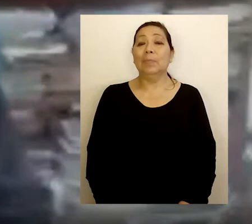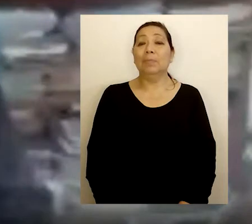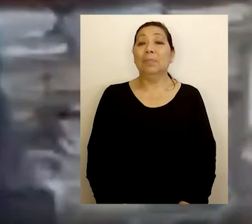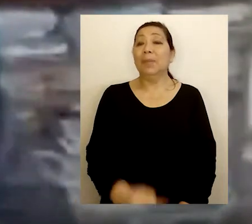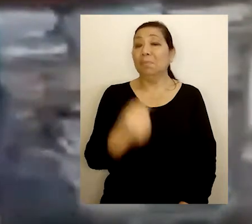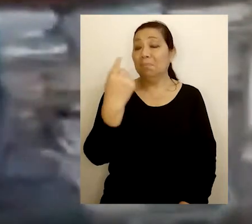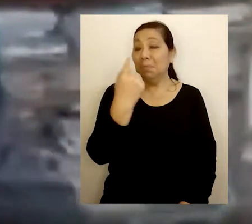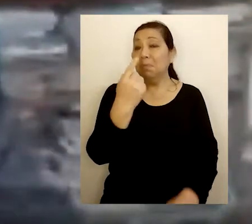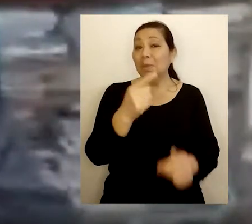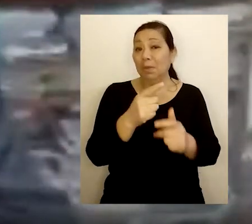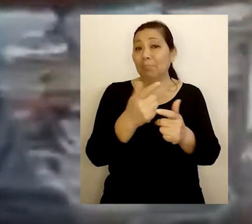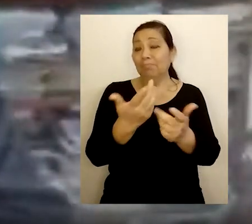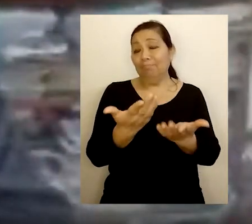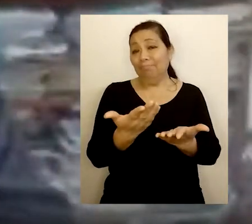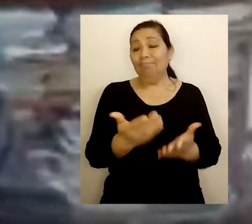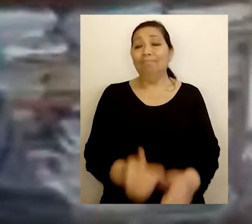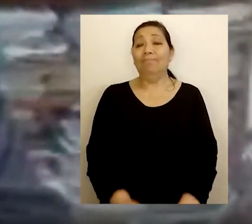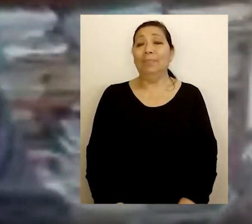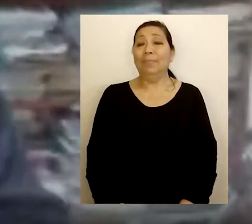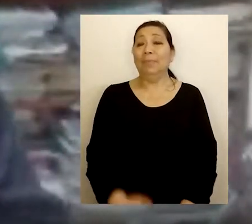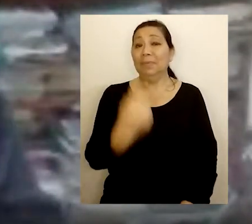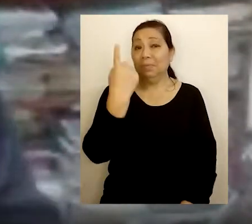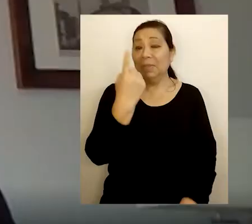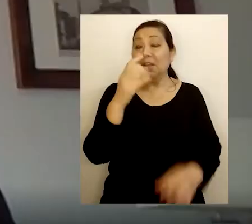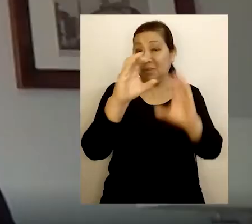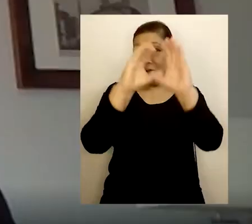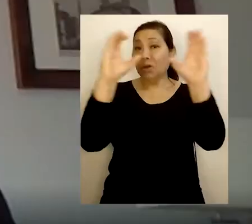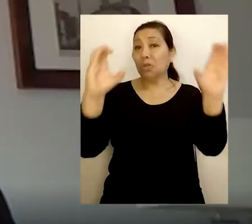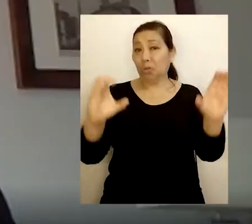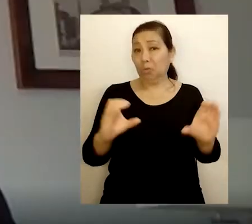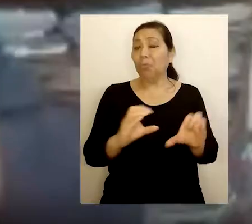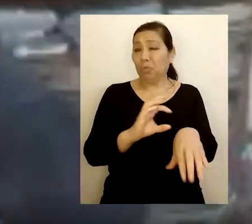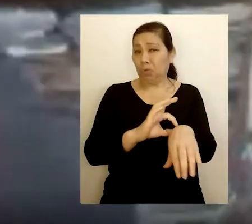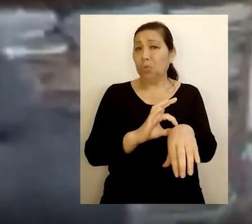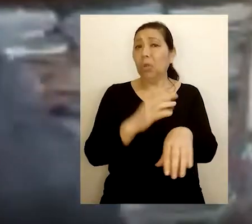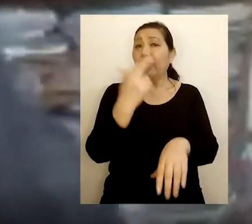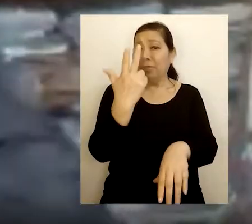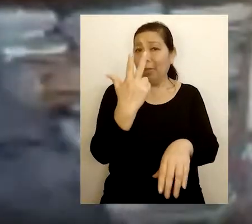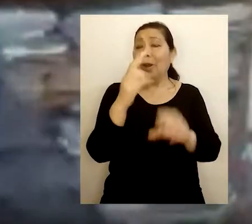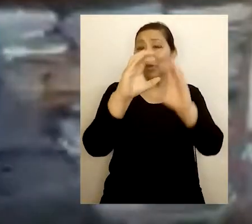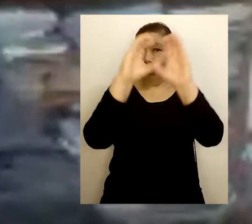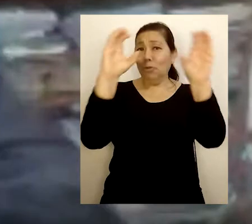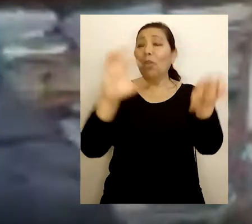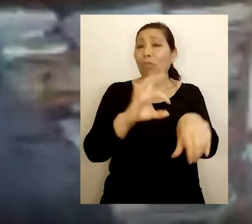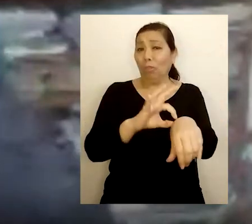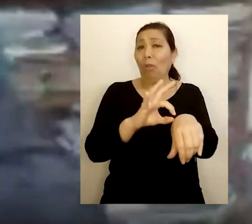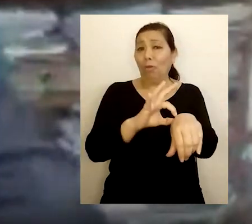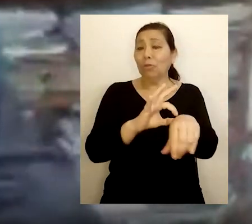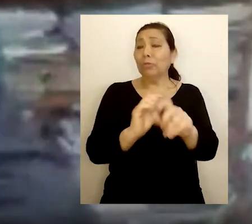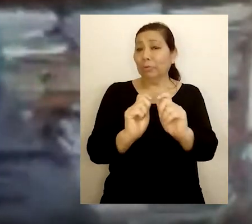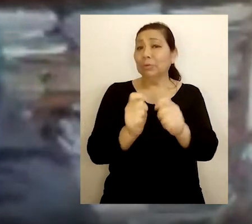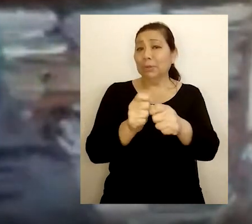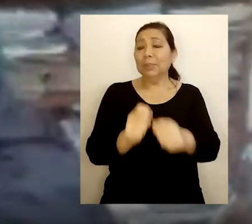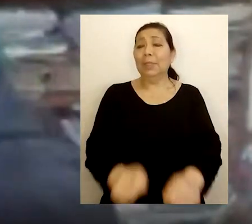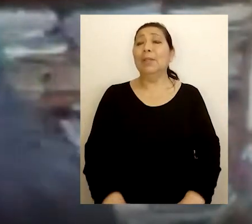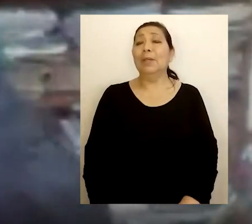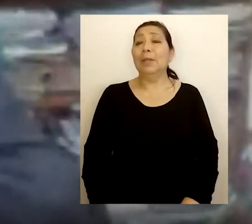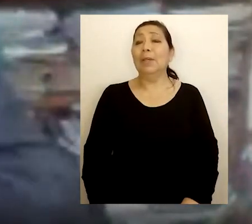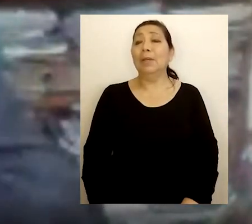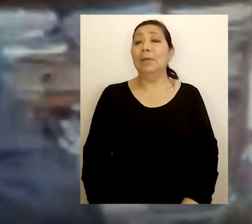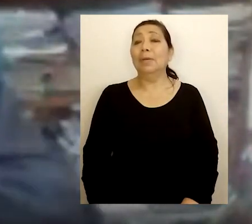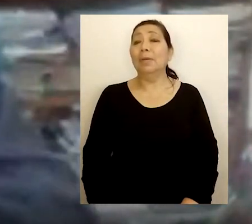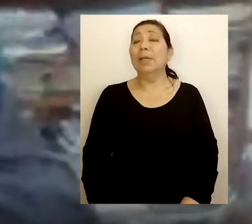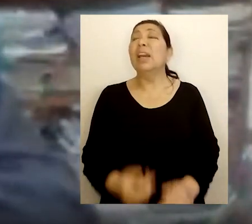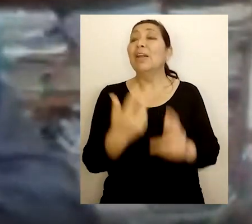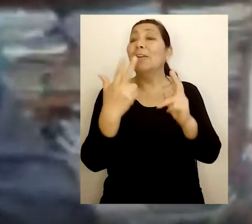En primer lugar, los certificados médicos. Los 3 certificados médicos que se dispuso,